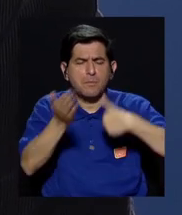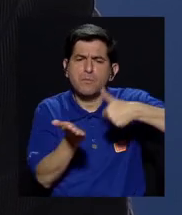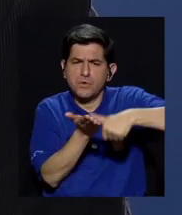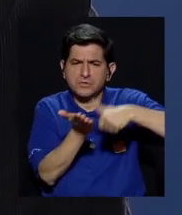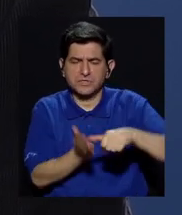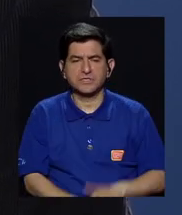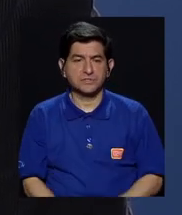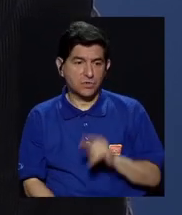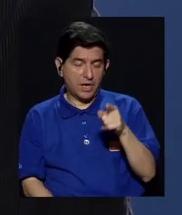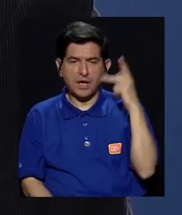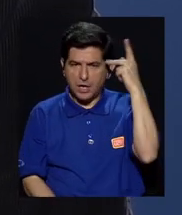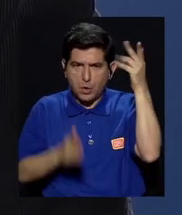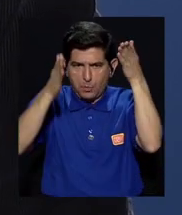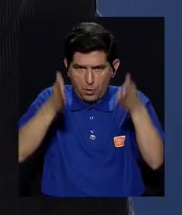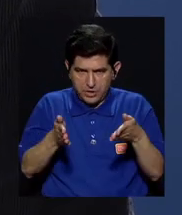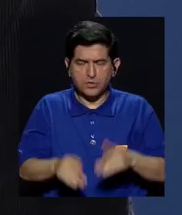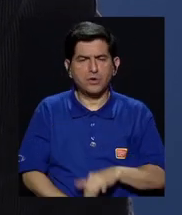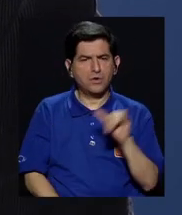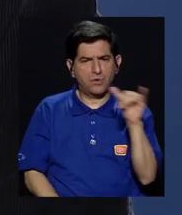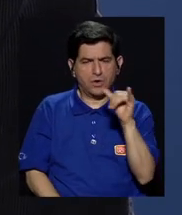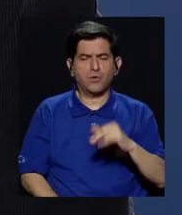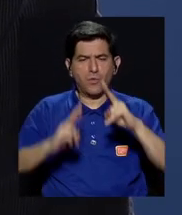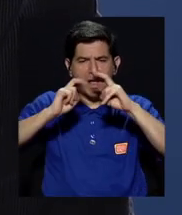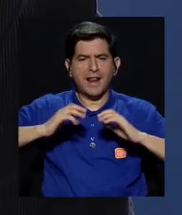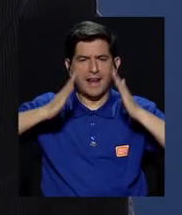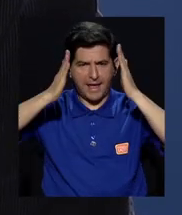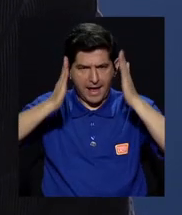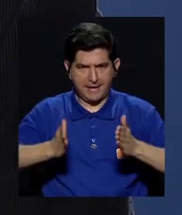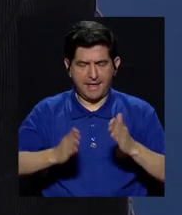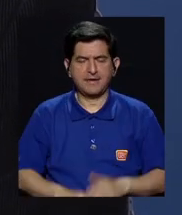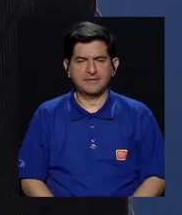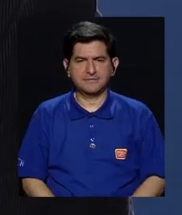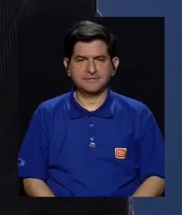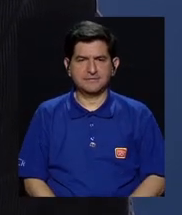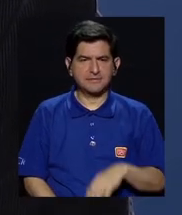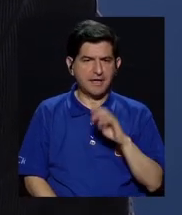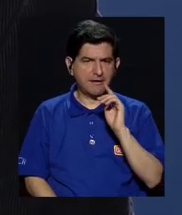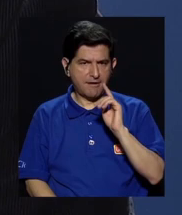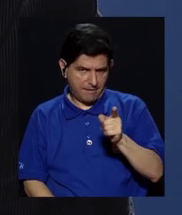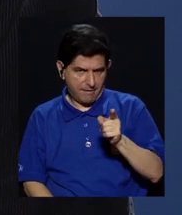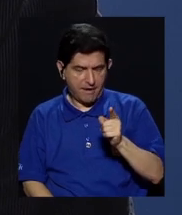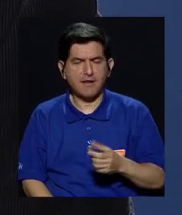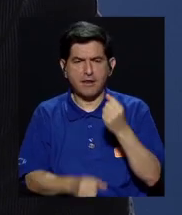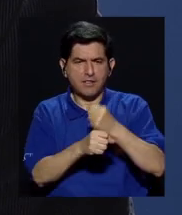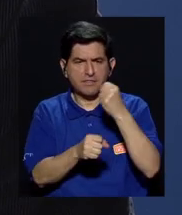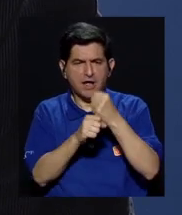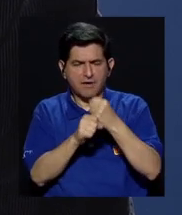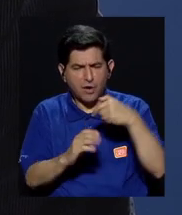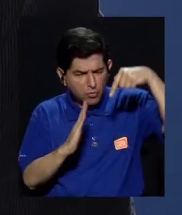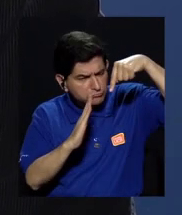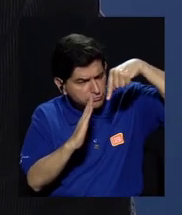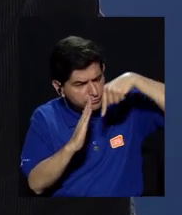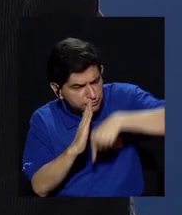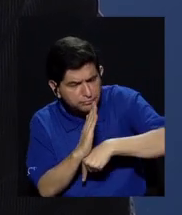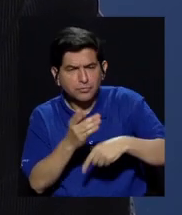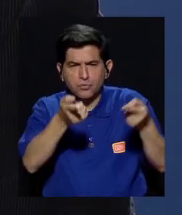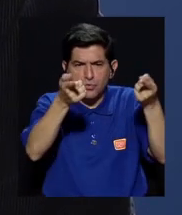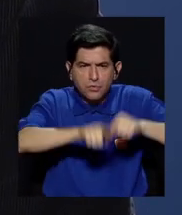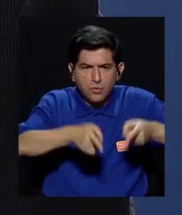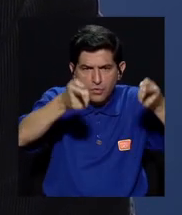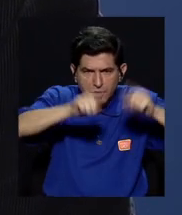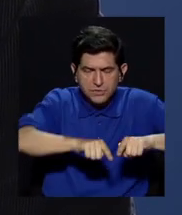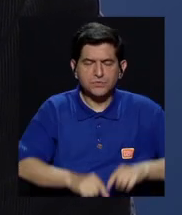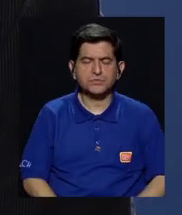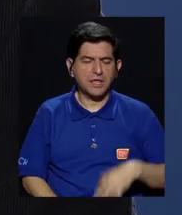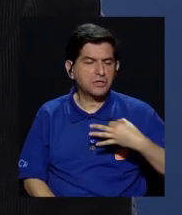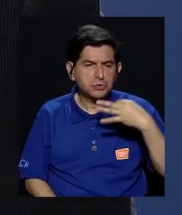proceso electoral claudio es politólogo pero también es analista y en este sentido ha hecho un trabajo exhaustivo sobre lo que pasa no